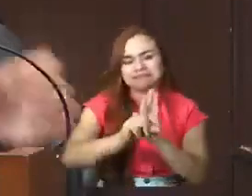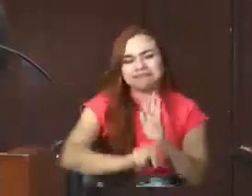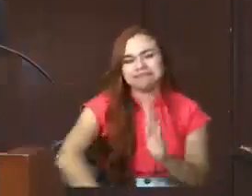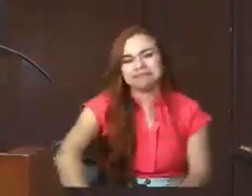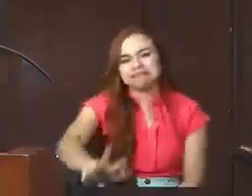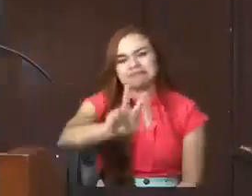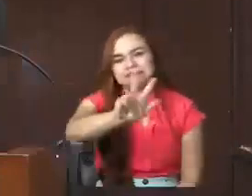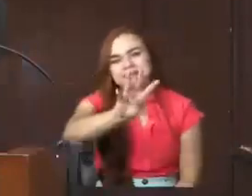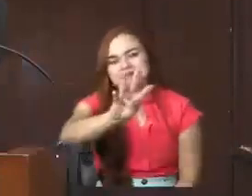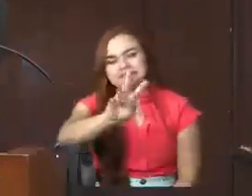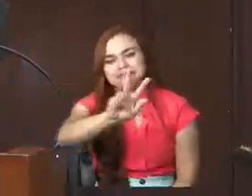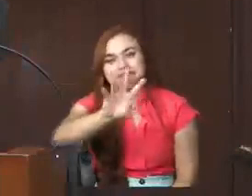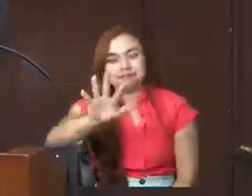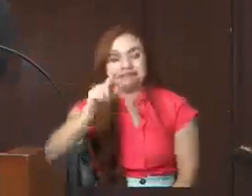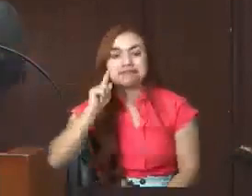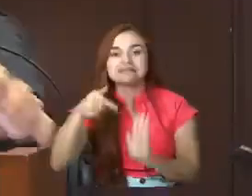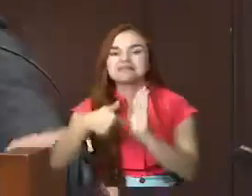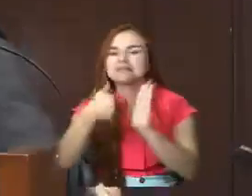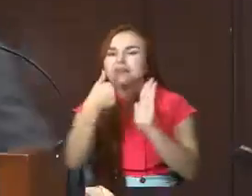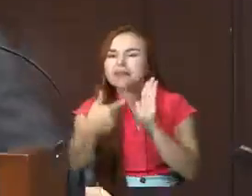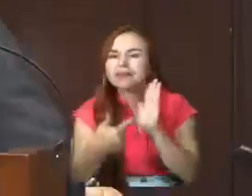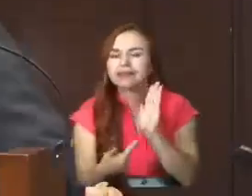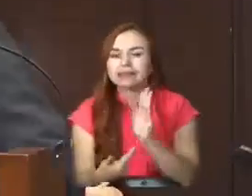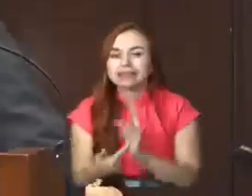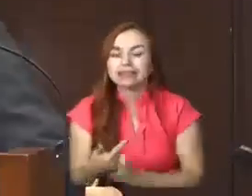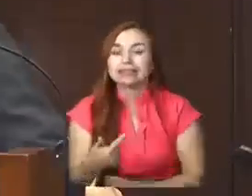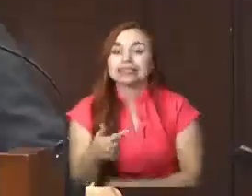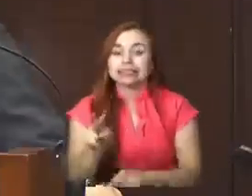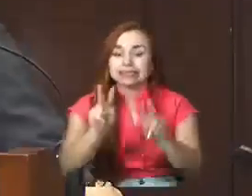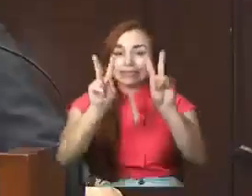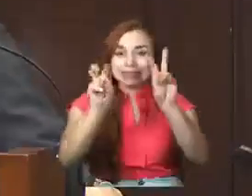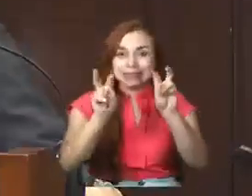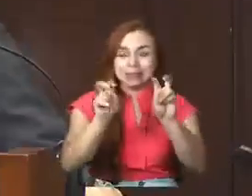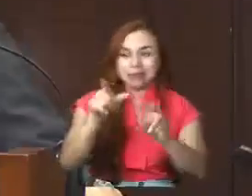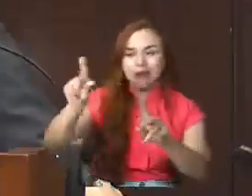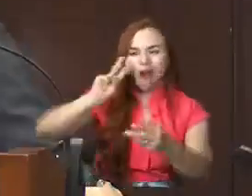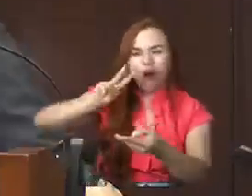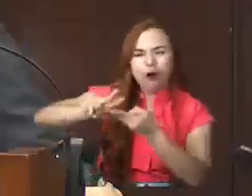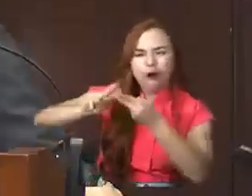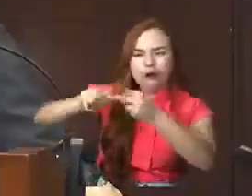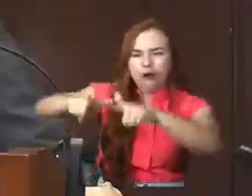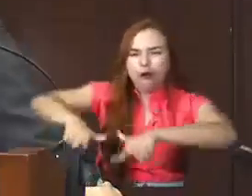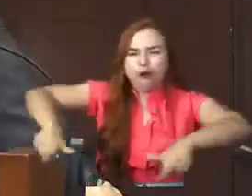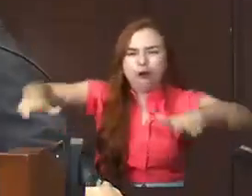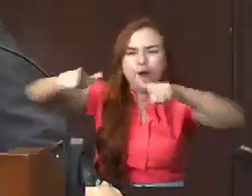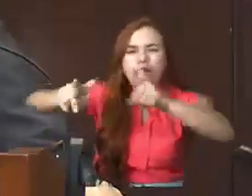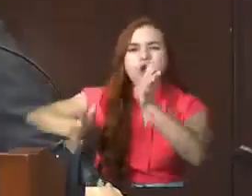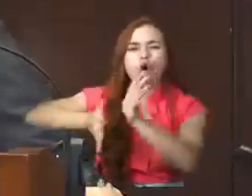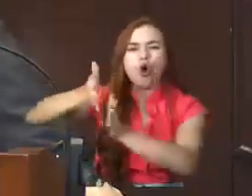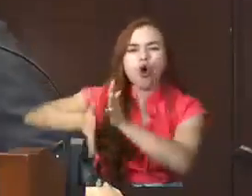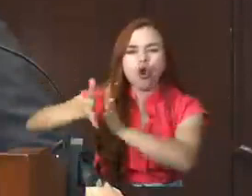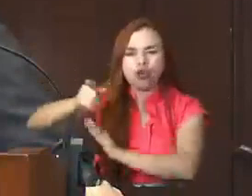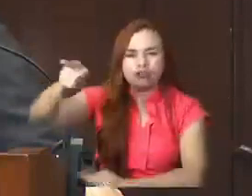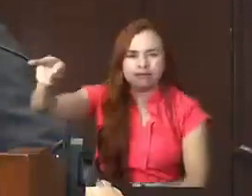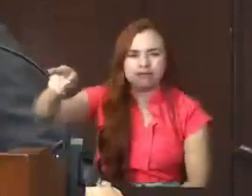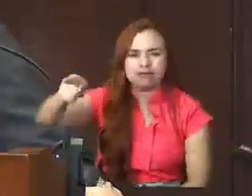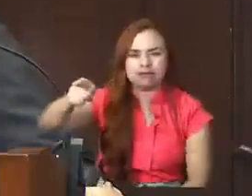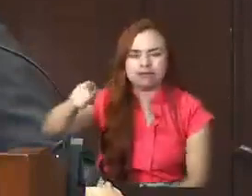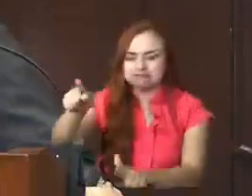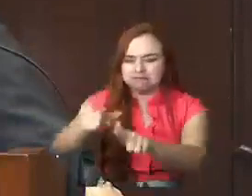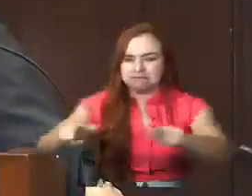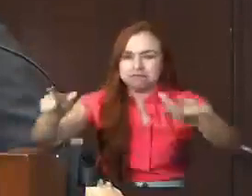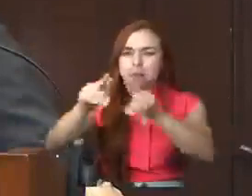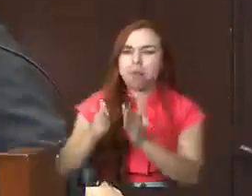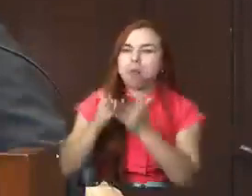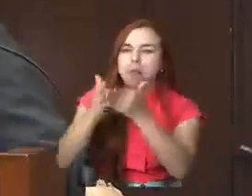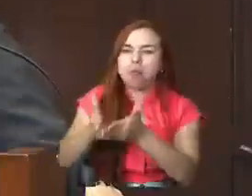la estructura que desarrollase o que desarrollará el puerto de Margarita en Colón, con una proyección económica en los